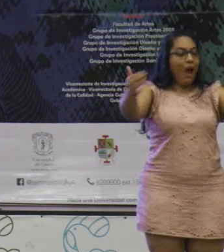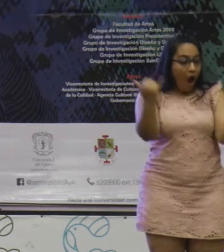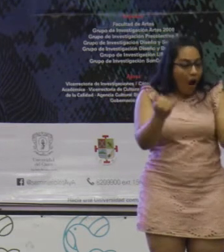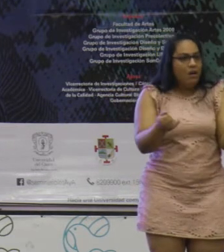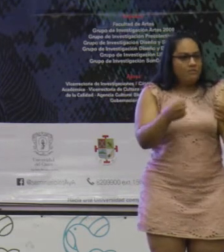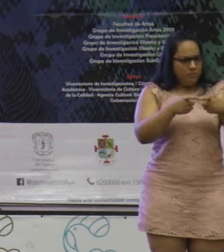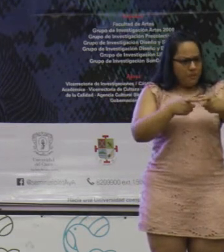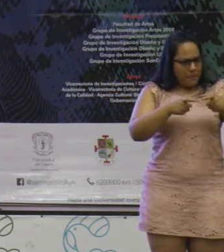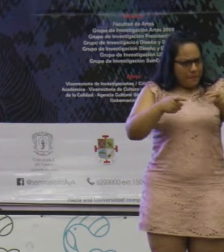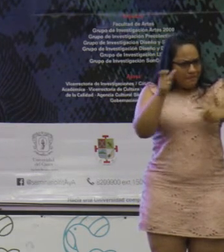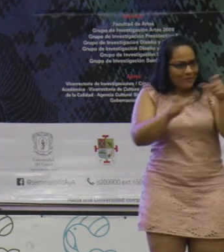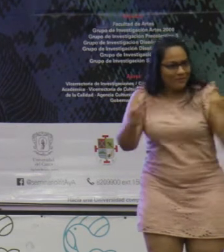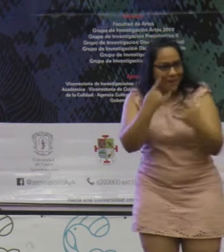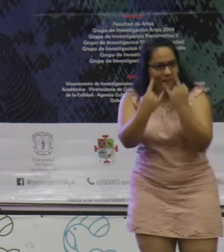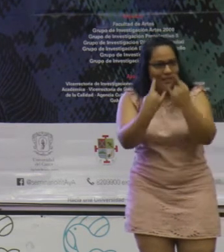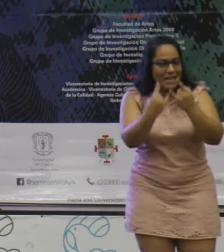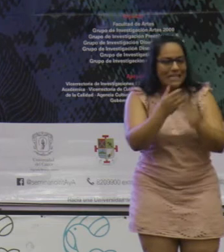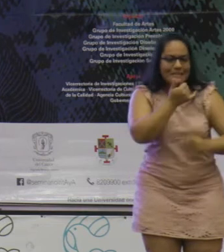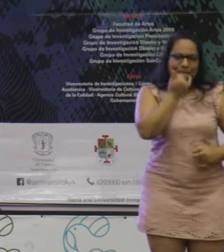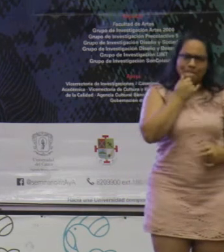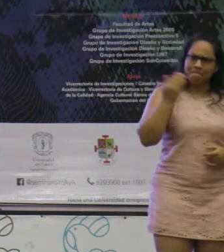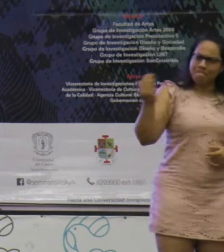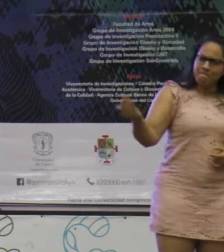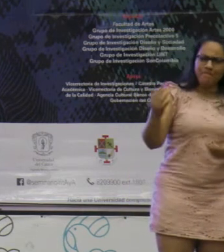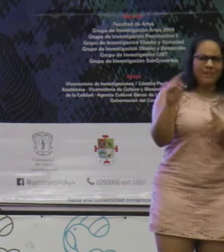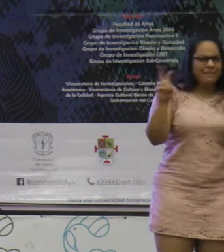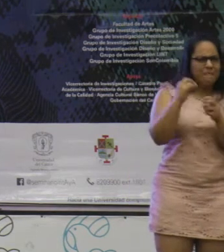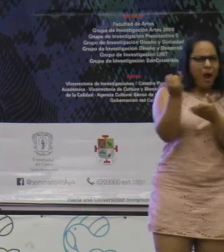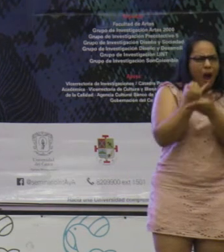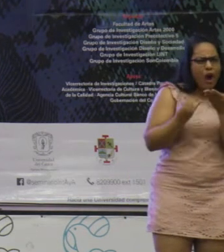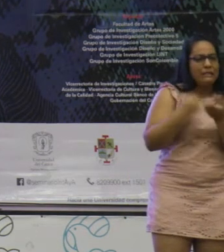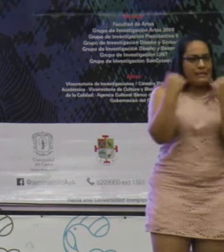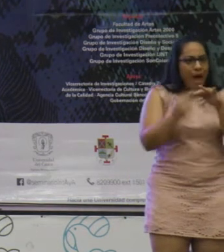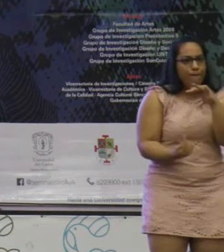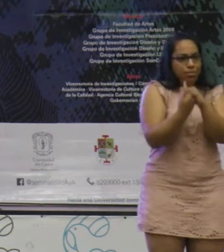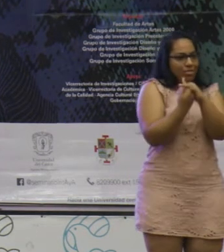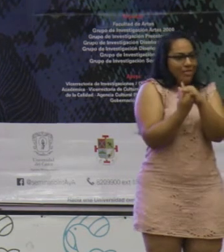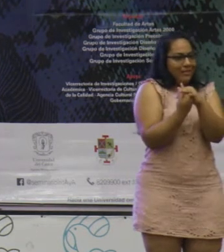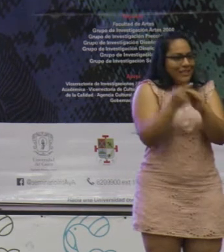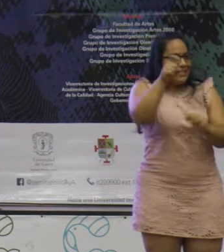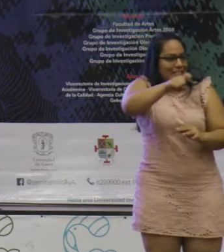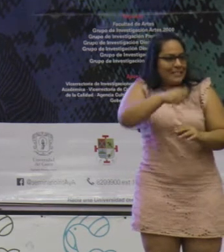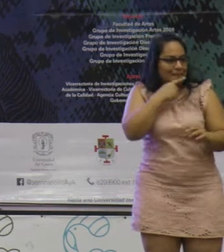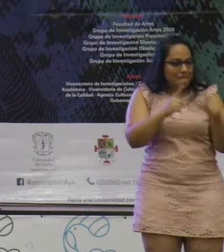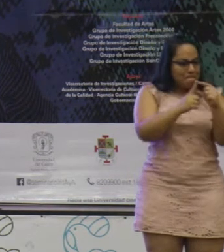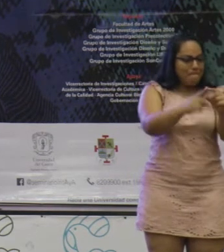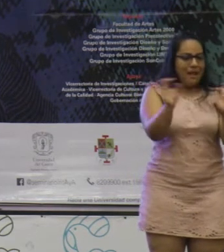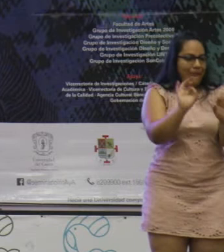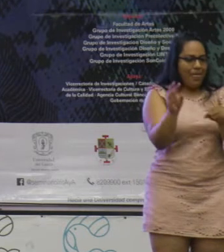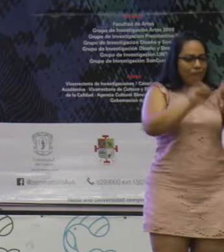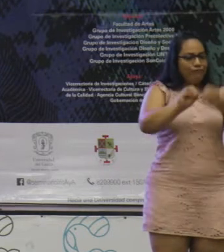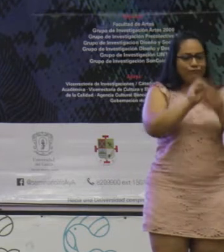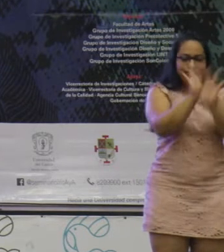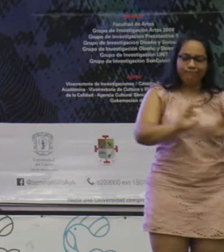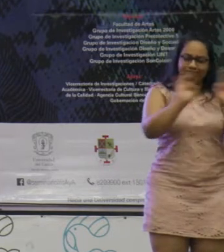gente interesada en saber qué es lo que pasa cuando se produce imagen sin necesidad de derivación de palabra. Eso me parece que